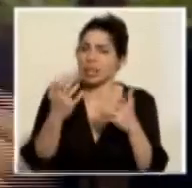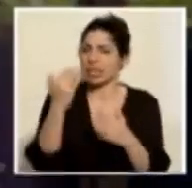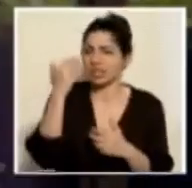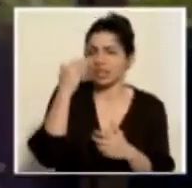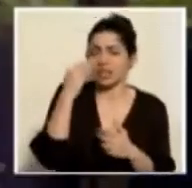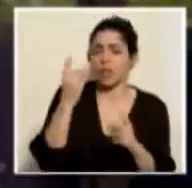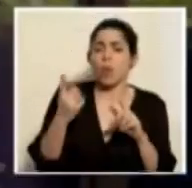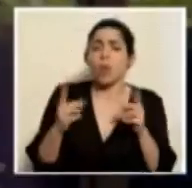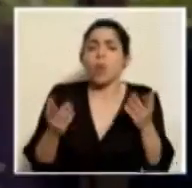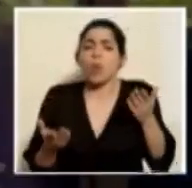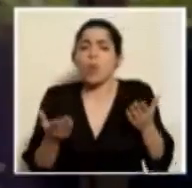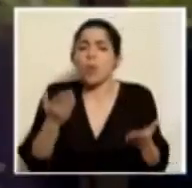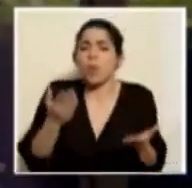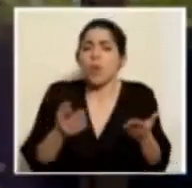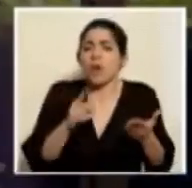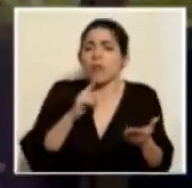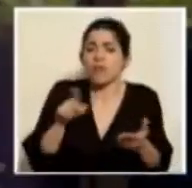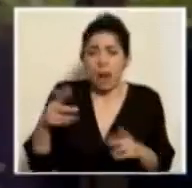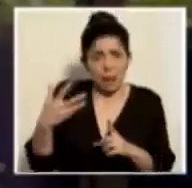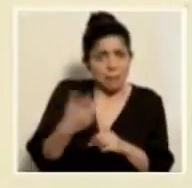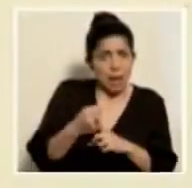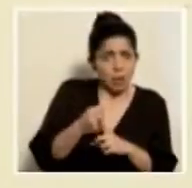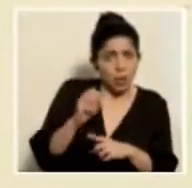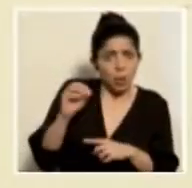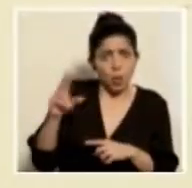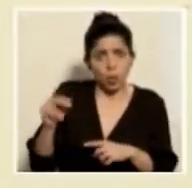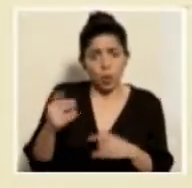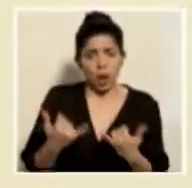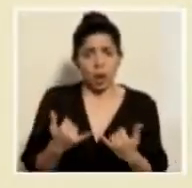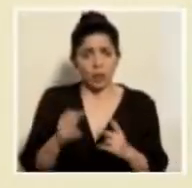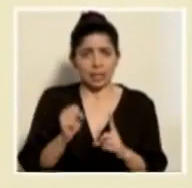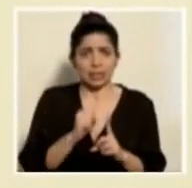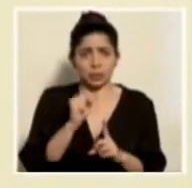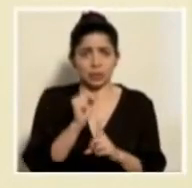es el peso real que está teniendo en el escenario en que estamos ahorita.